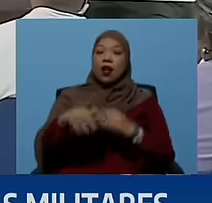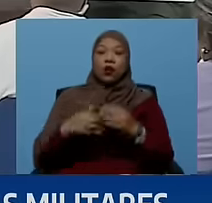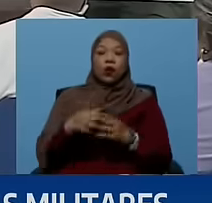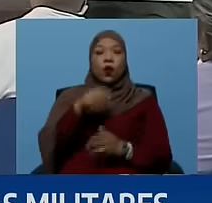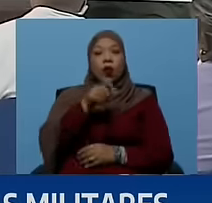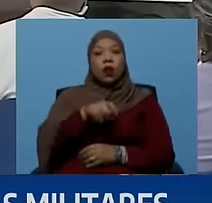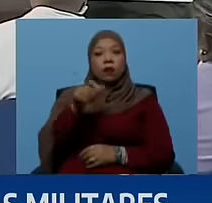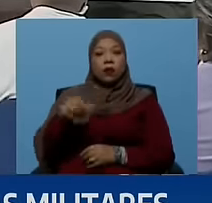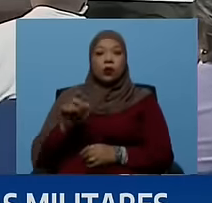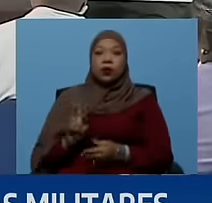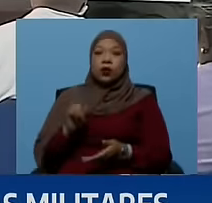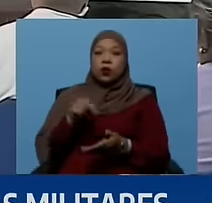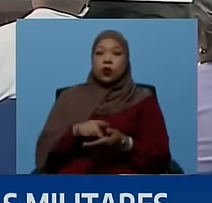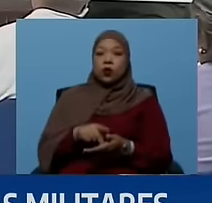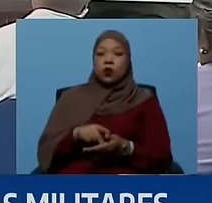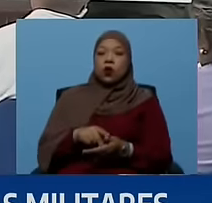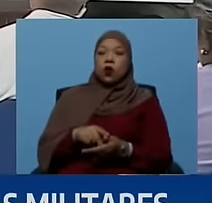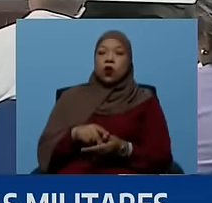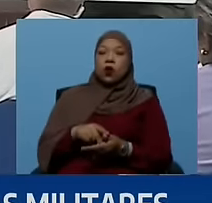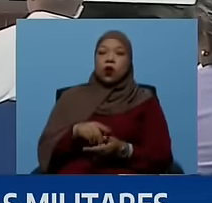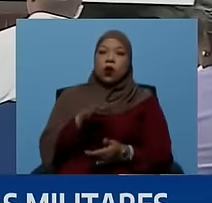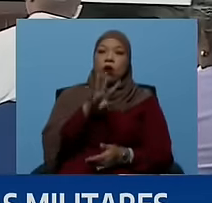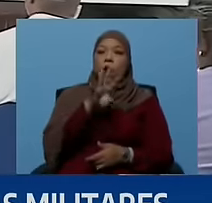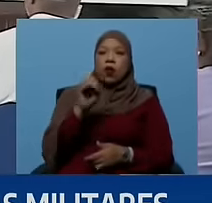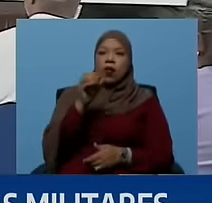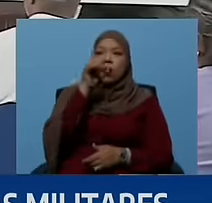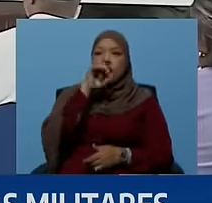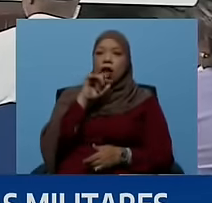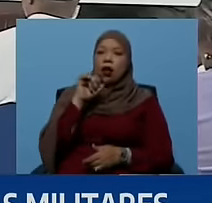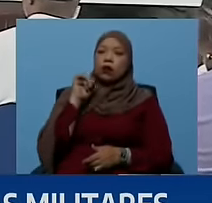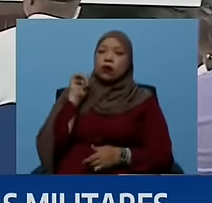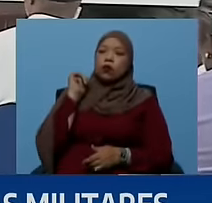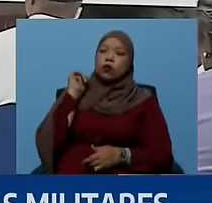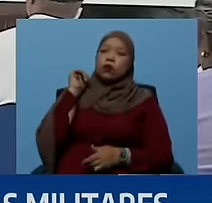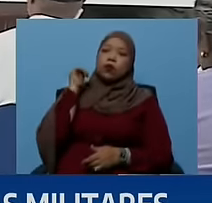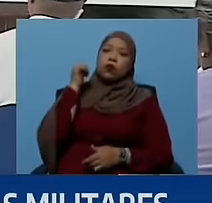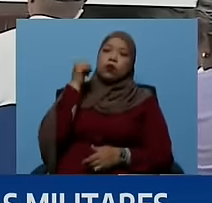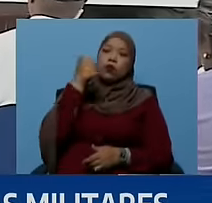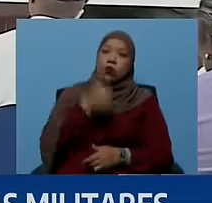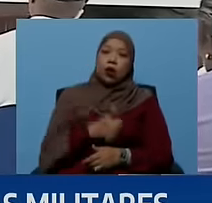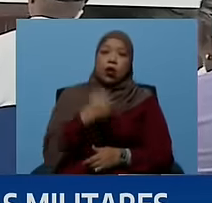como 40 años o más que no pasaba por aquí por el